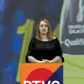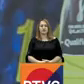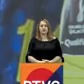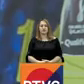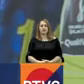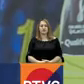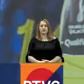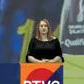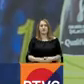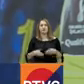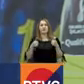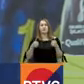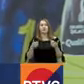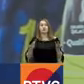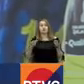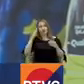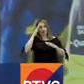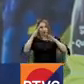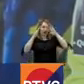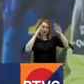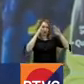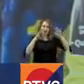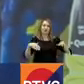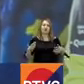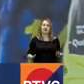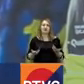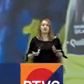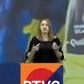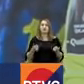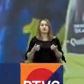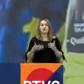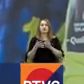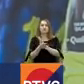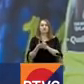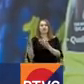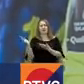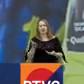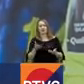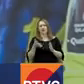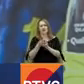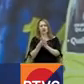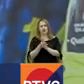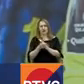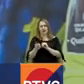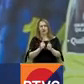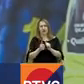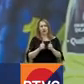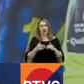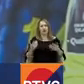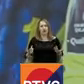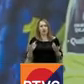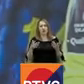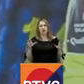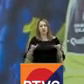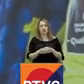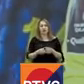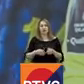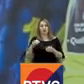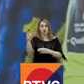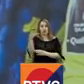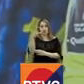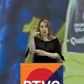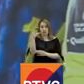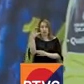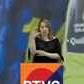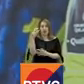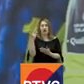bueno la como están como están bienvenidos acá toda la información deportiva seguimos hablando de ese mismo tema de la selección colombia lo que sucedía justamente